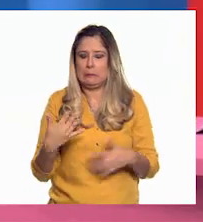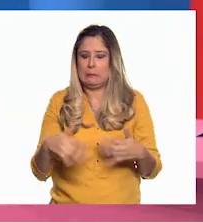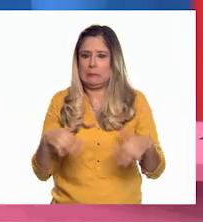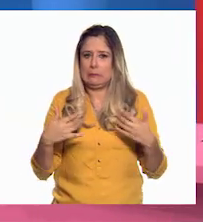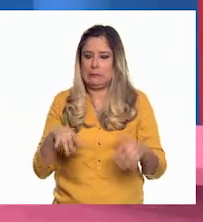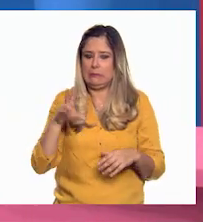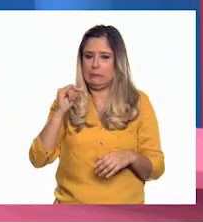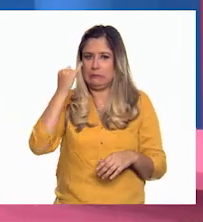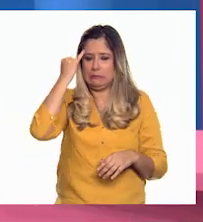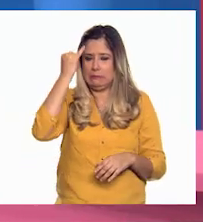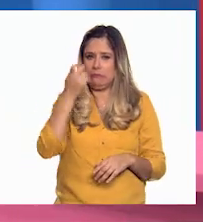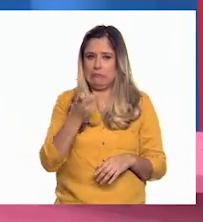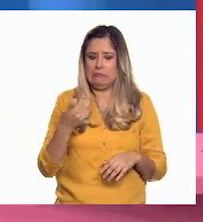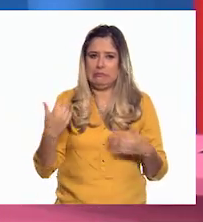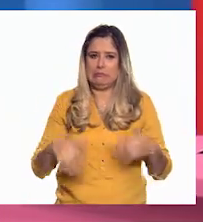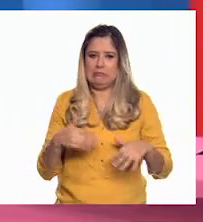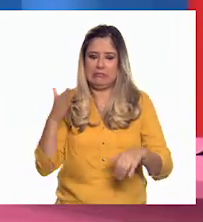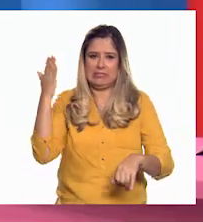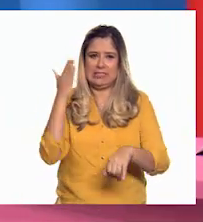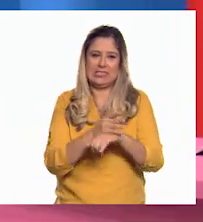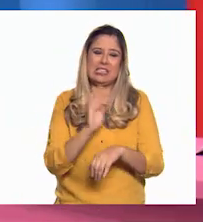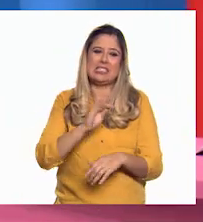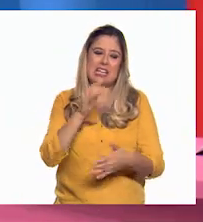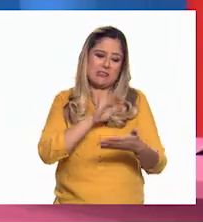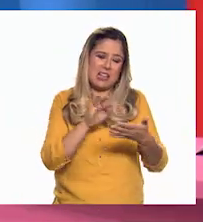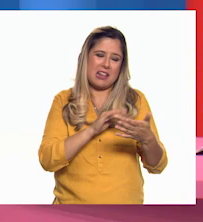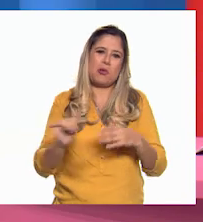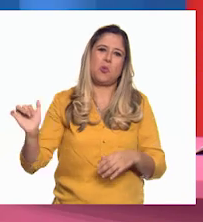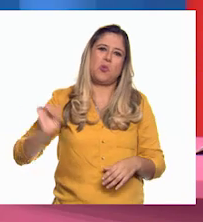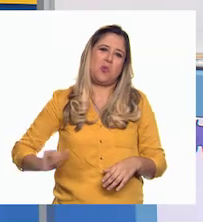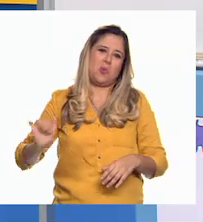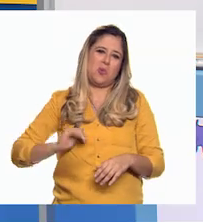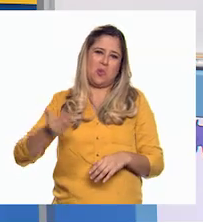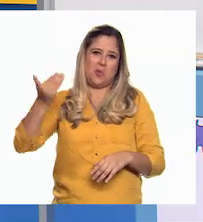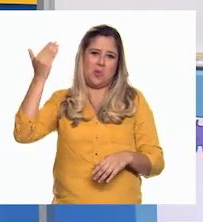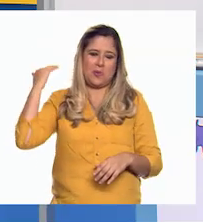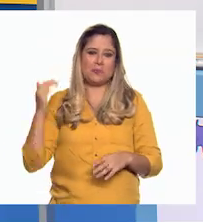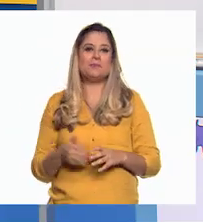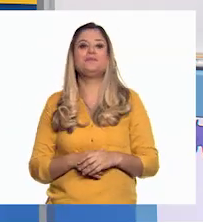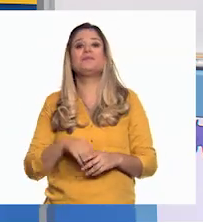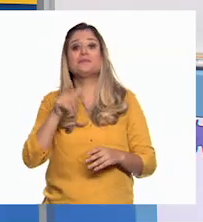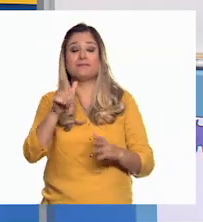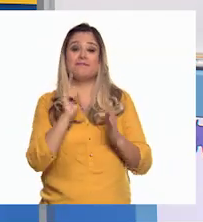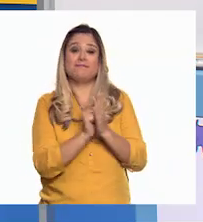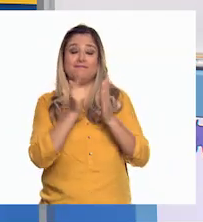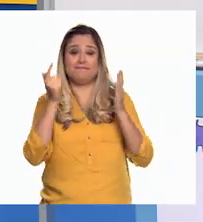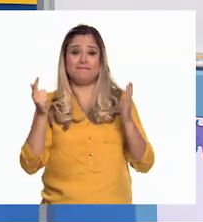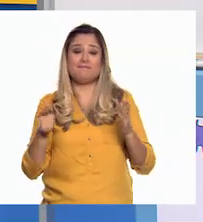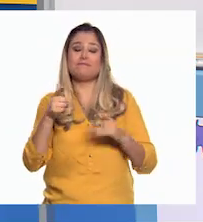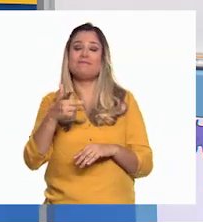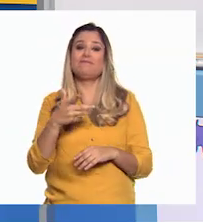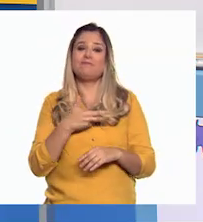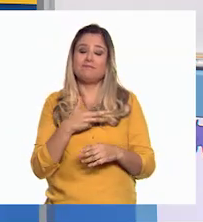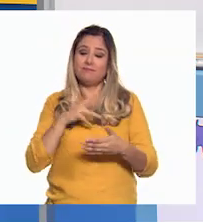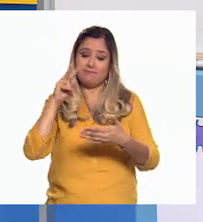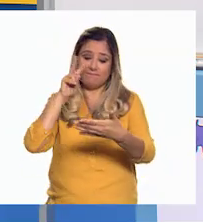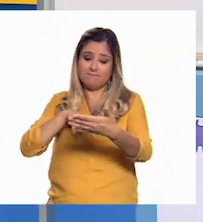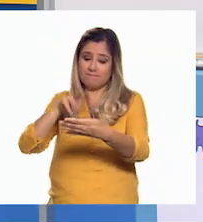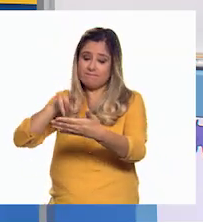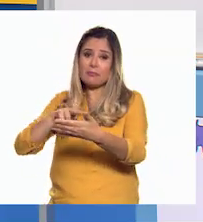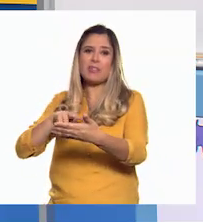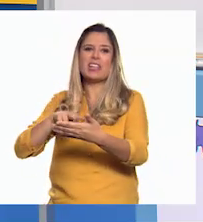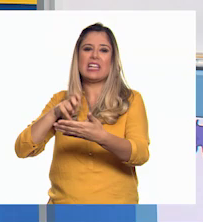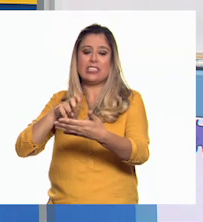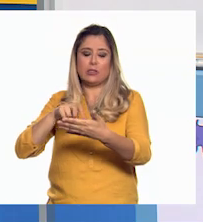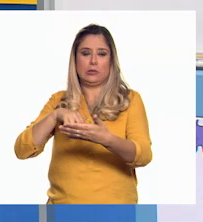la verdad. Tal vez sea un texto muy antiguo, no lo sé. Sí, ese libro al parecer le causó una profunda